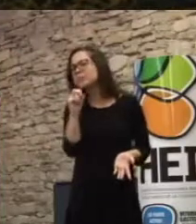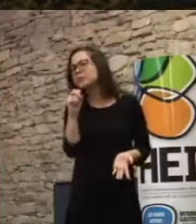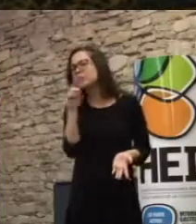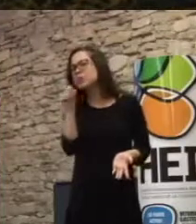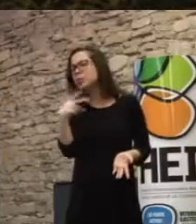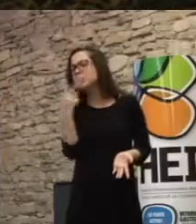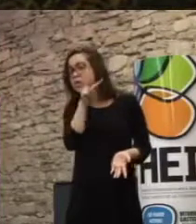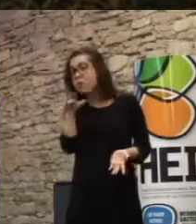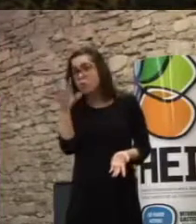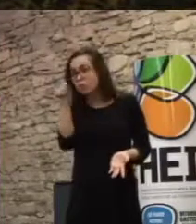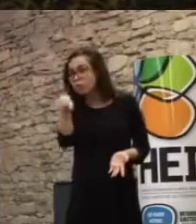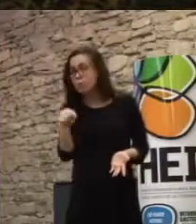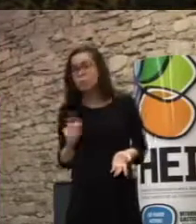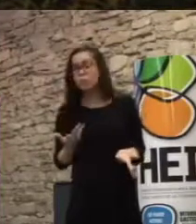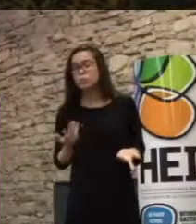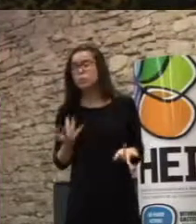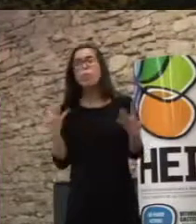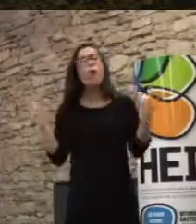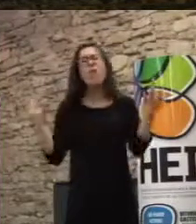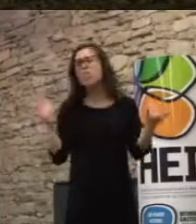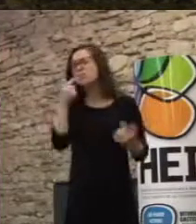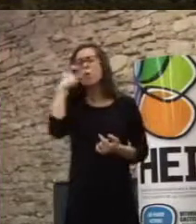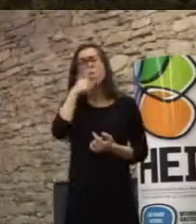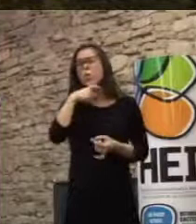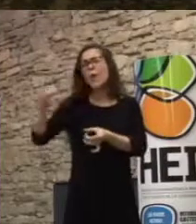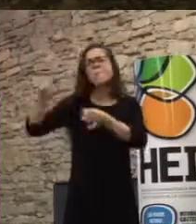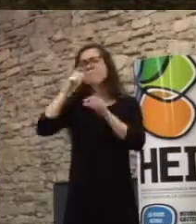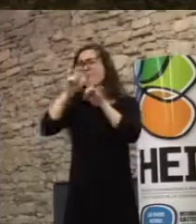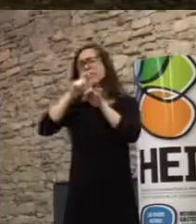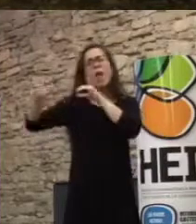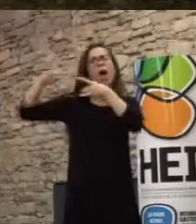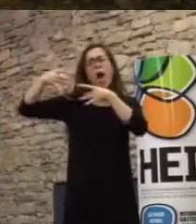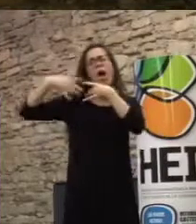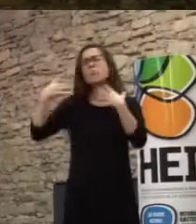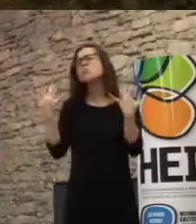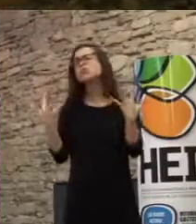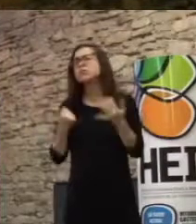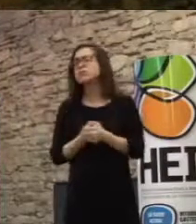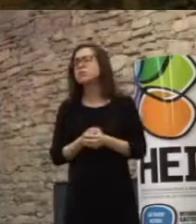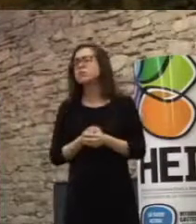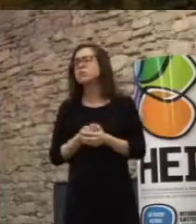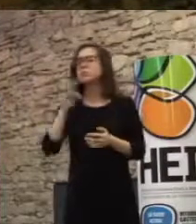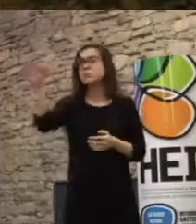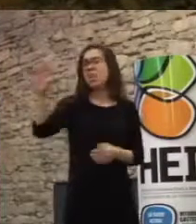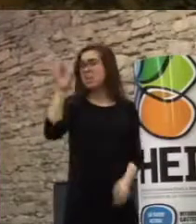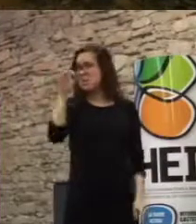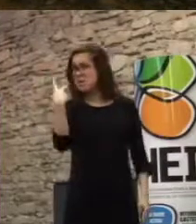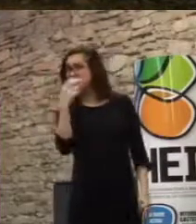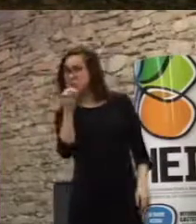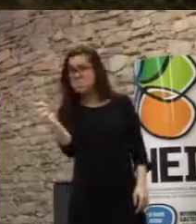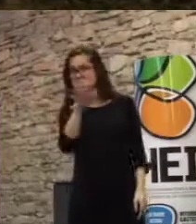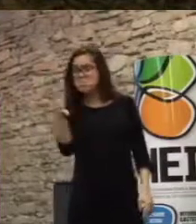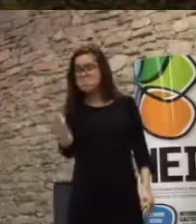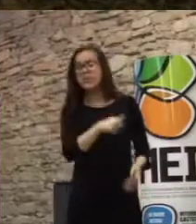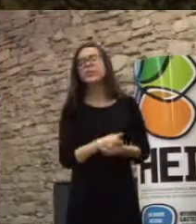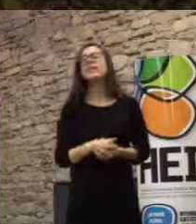2025 cuánto tardas en contarme la película más o menos 15 minutos 20 minutos que pasa